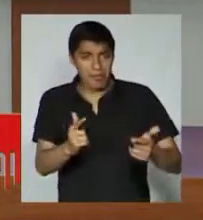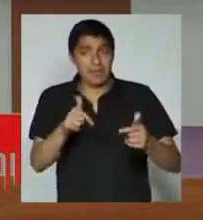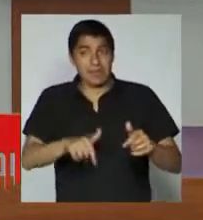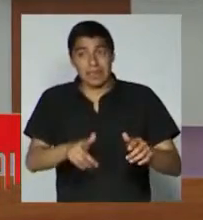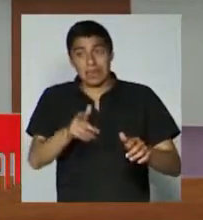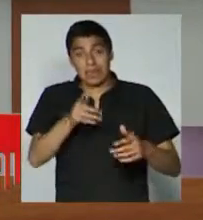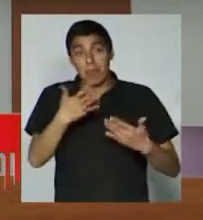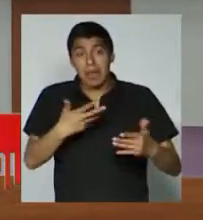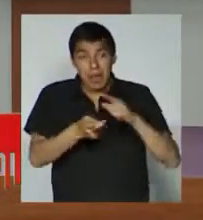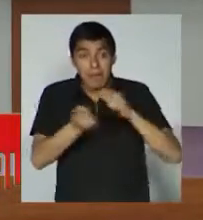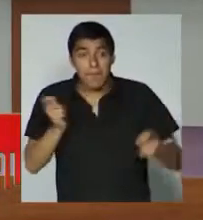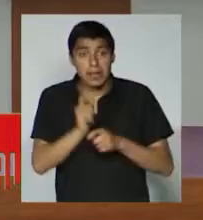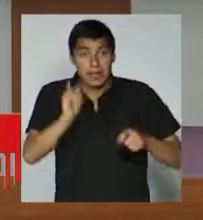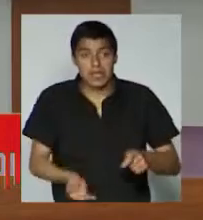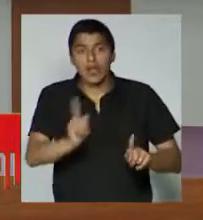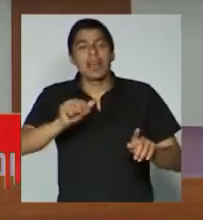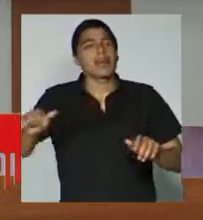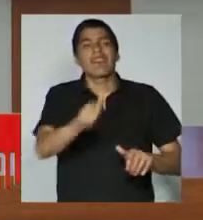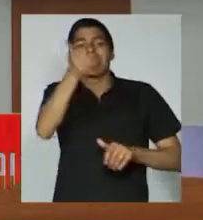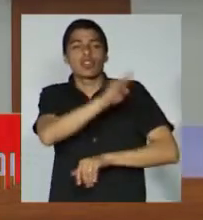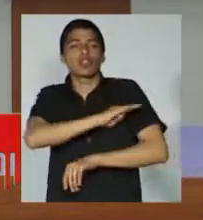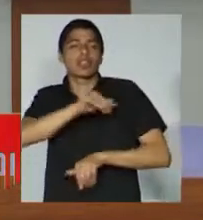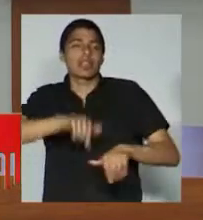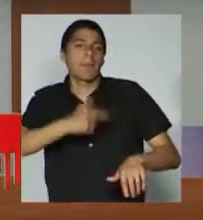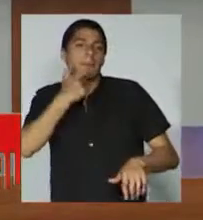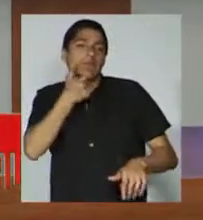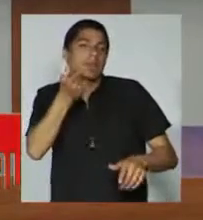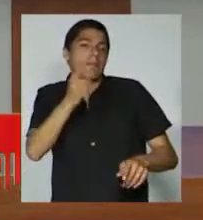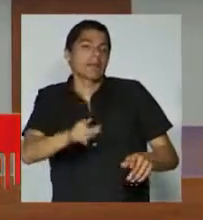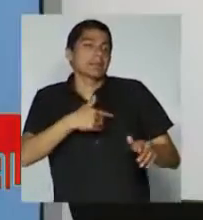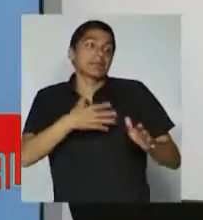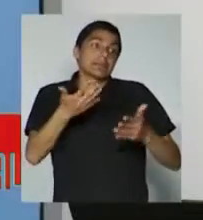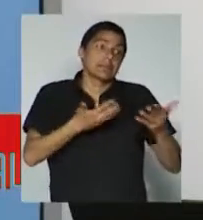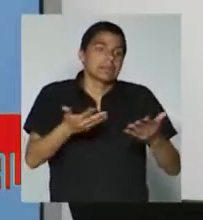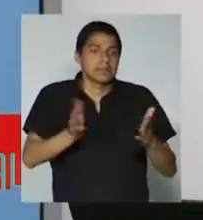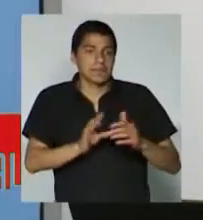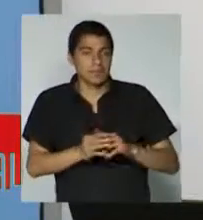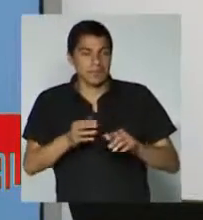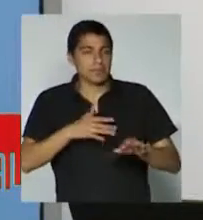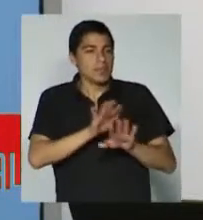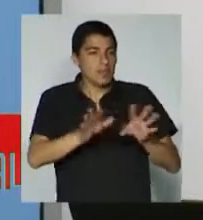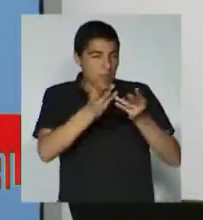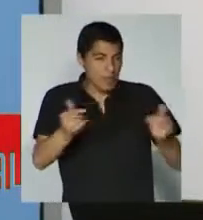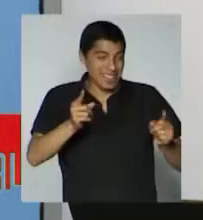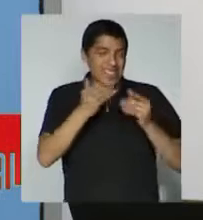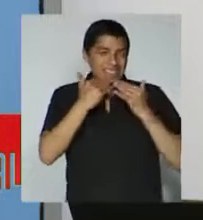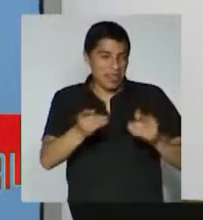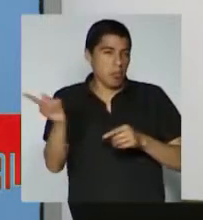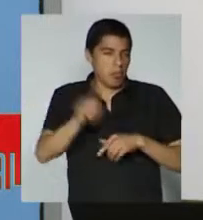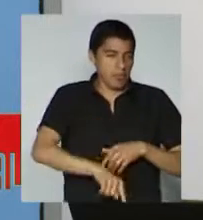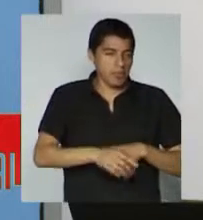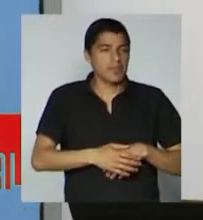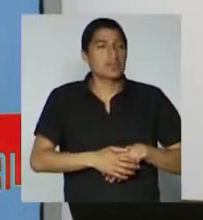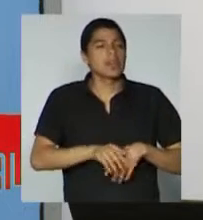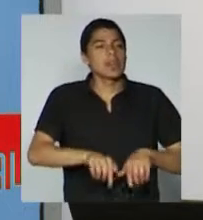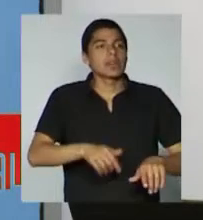modificar. A ver, no es que vaya a ganar Scioli y Mendoza, puede achicar diferencias. Bien. Quique, para cerrar, y te agradecemos la visita nuevamente,